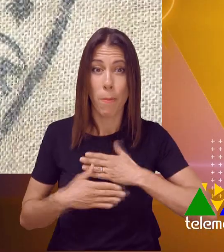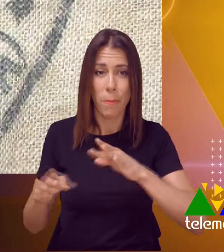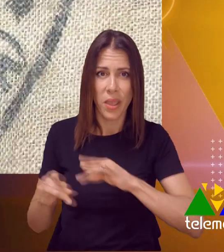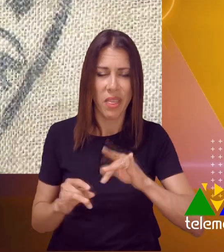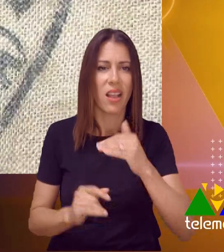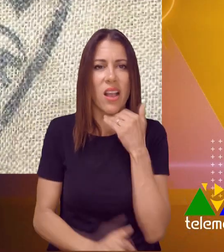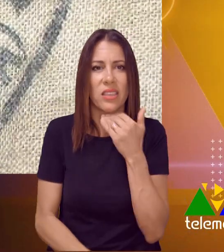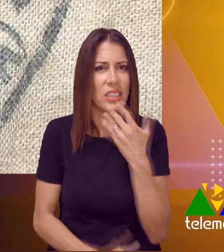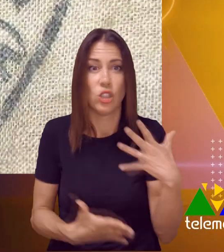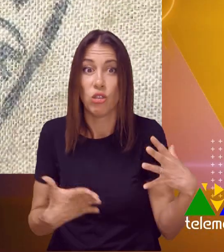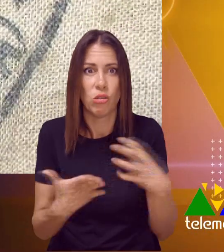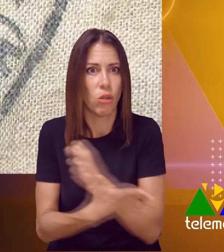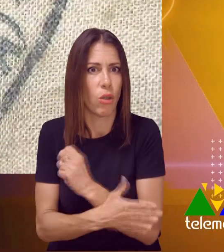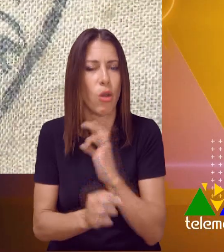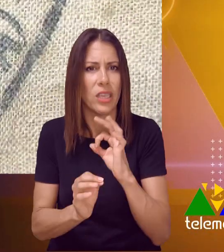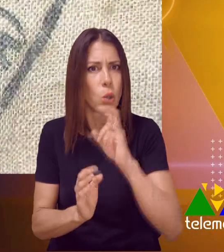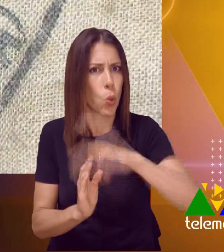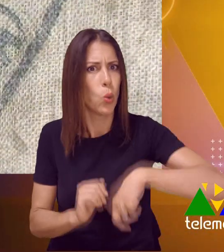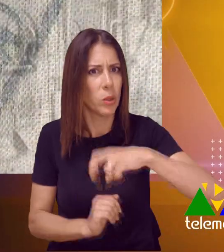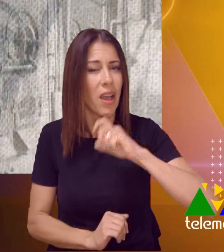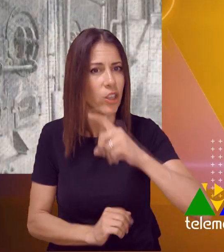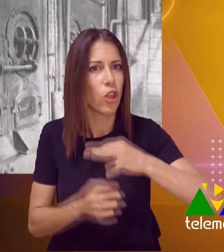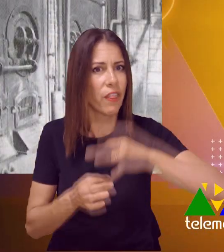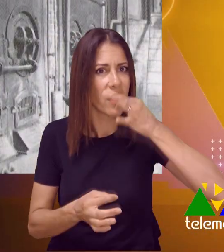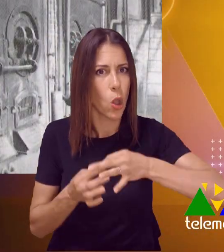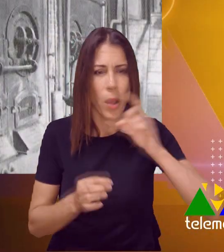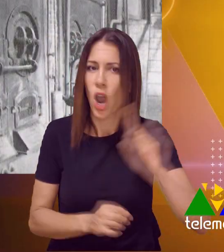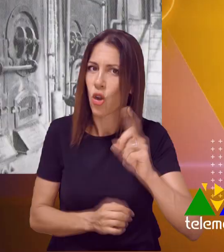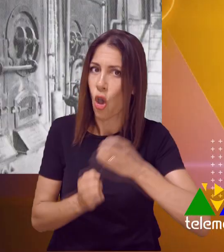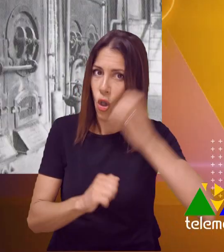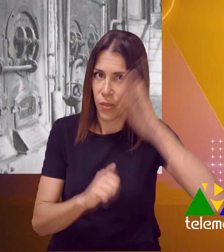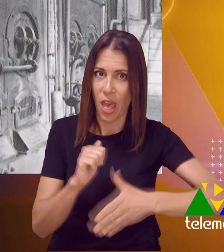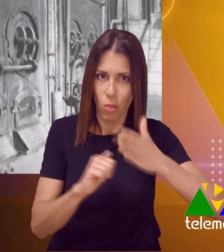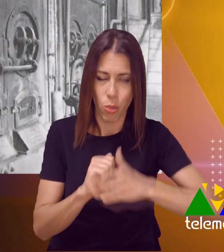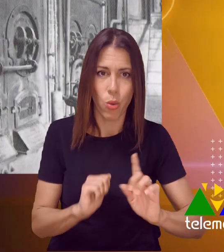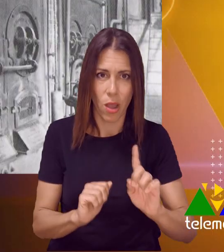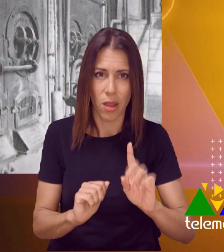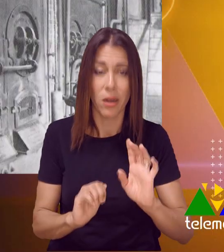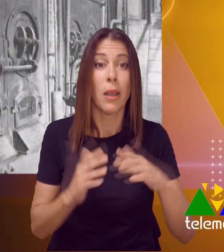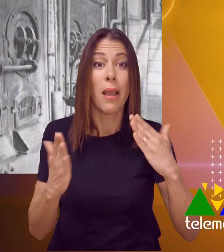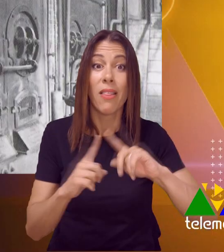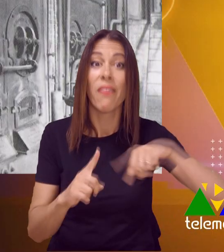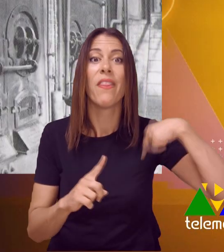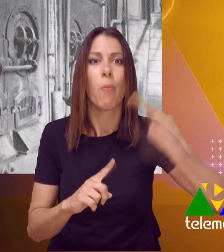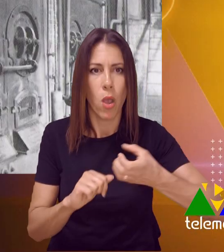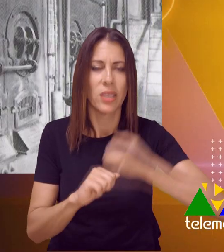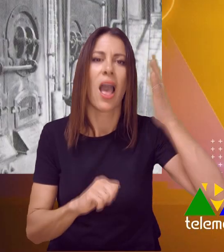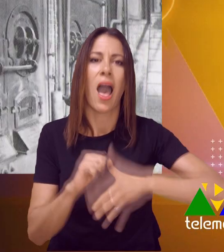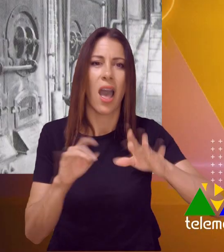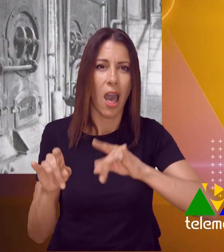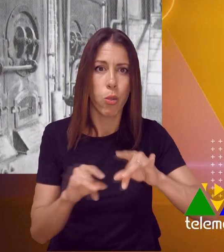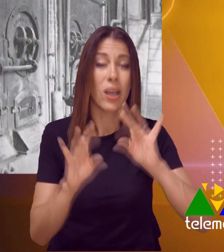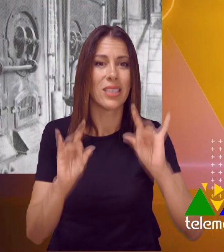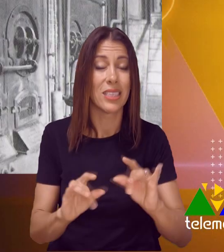pues prácticamente eran todo cultivo de viña, no cultivo de azúcar. Después se introduce en el cultivo de azúcar,